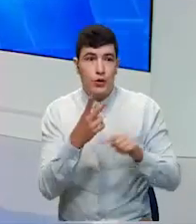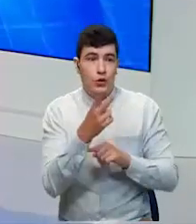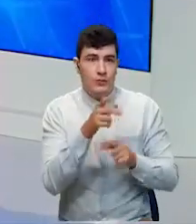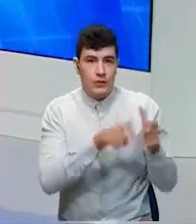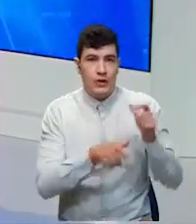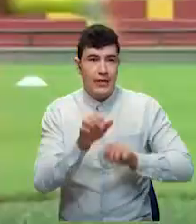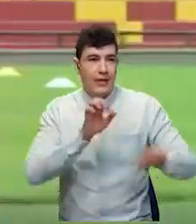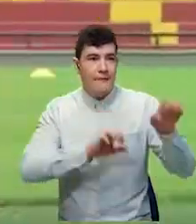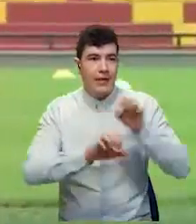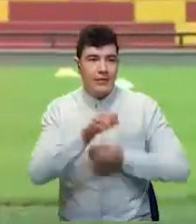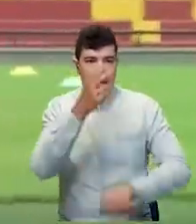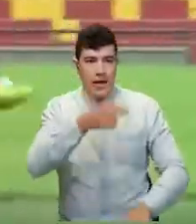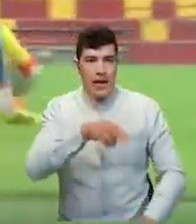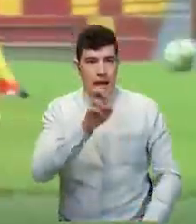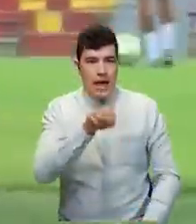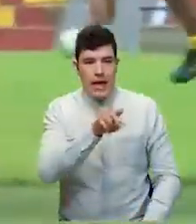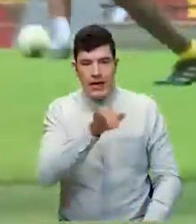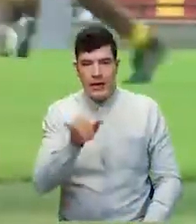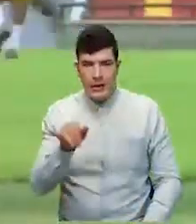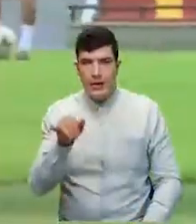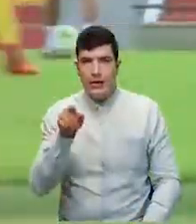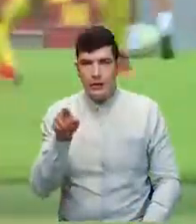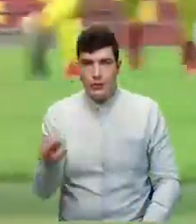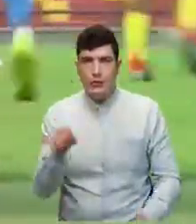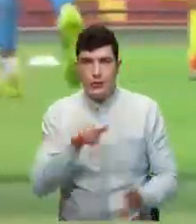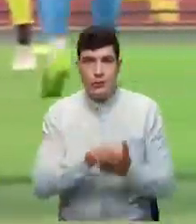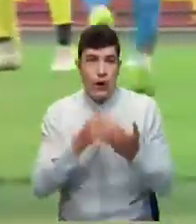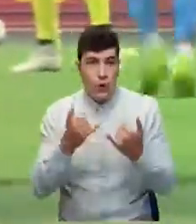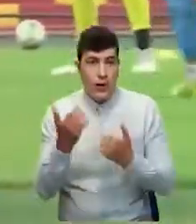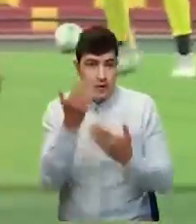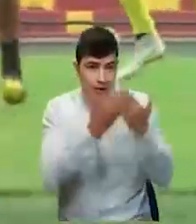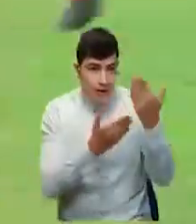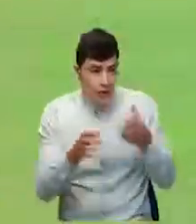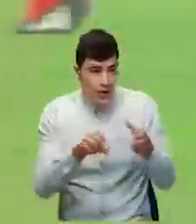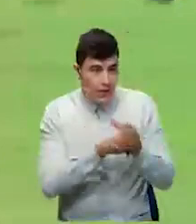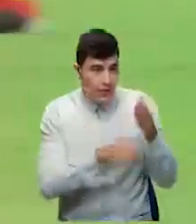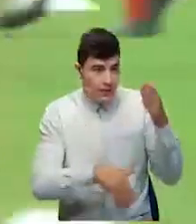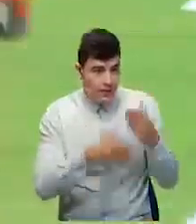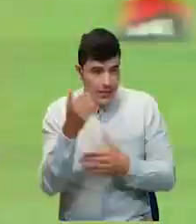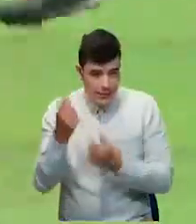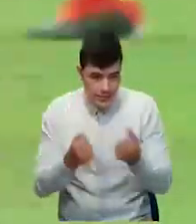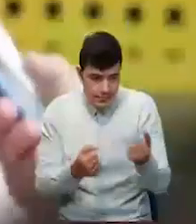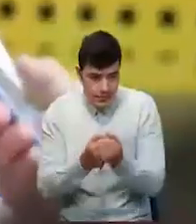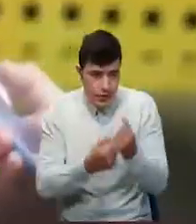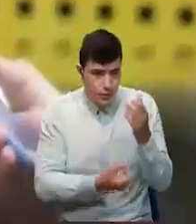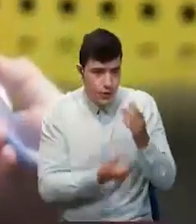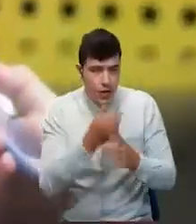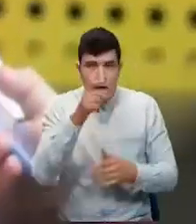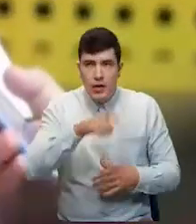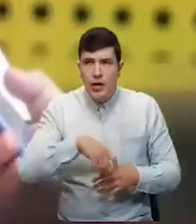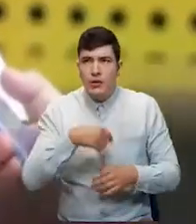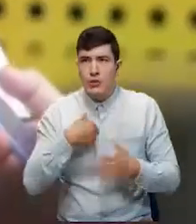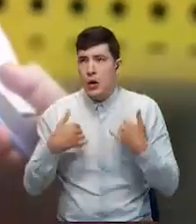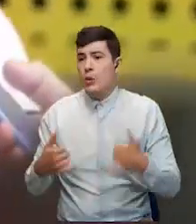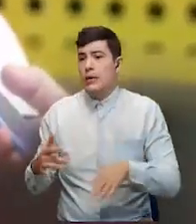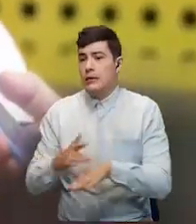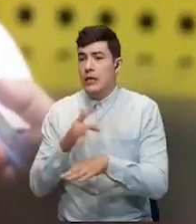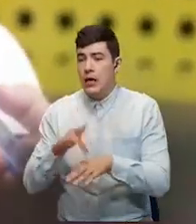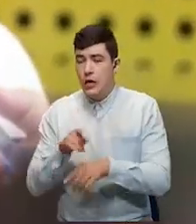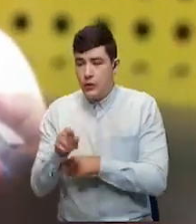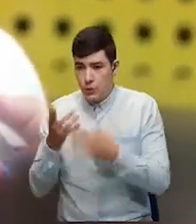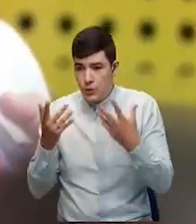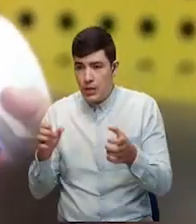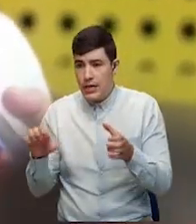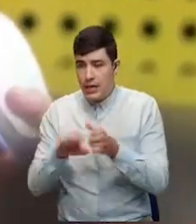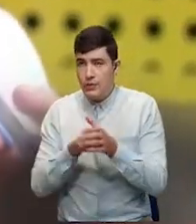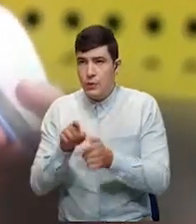Quiñones. Hernán Torres evalúa la plantilla para empezar a hacer los refuerzos necesarios. El presidente está motivado y quiere que su equipo sea protagonista.